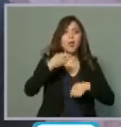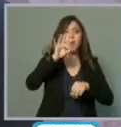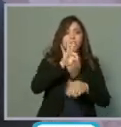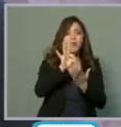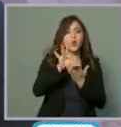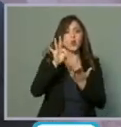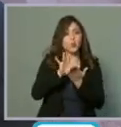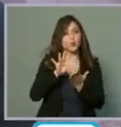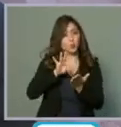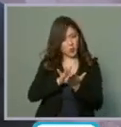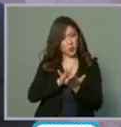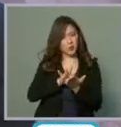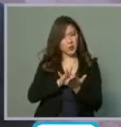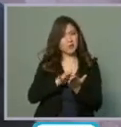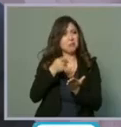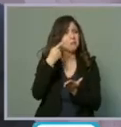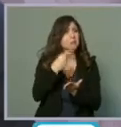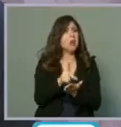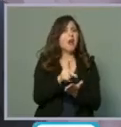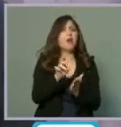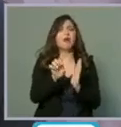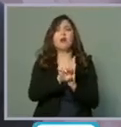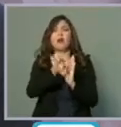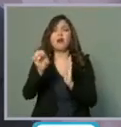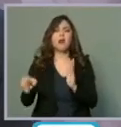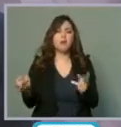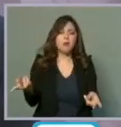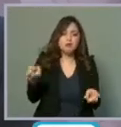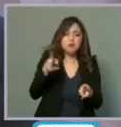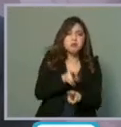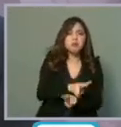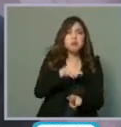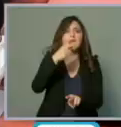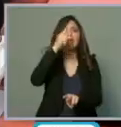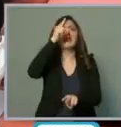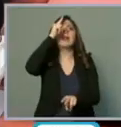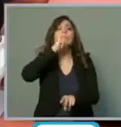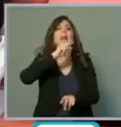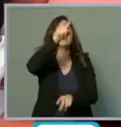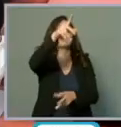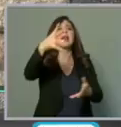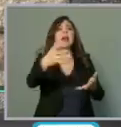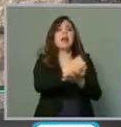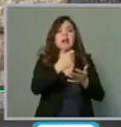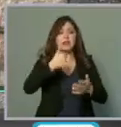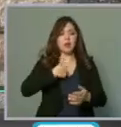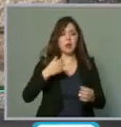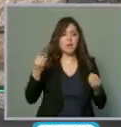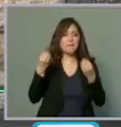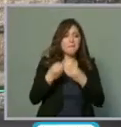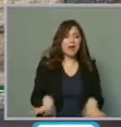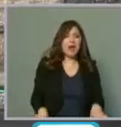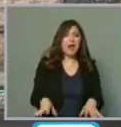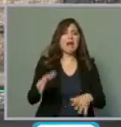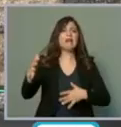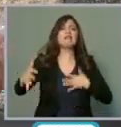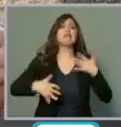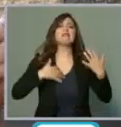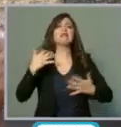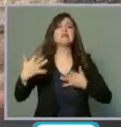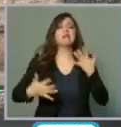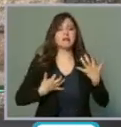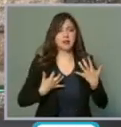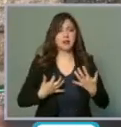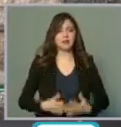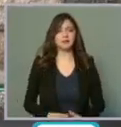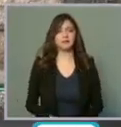pasa cuando no lo hacen, cuando no le ganan al videojuego? Hay frustración. Doctor, ¿y no sería bueno, como con todo esto que nos está diciendo usted,